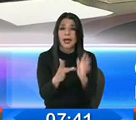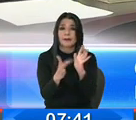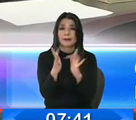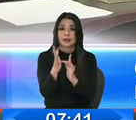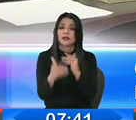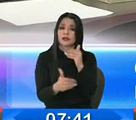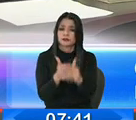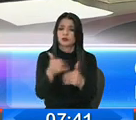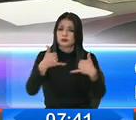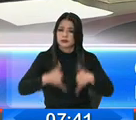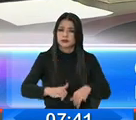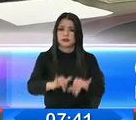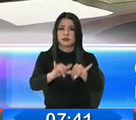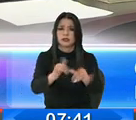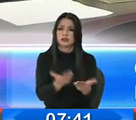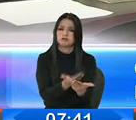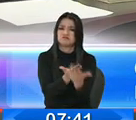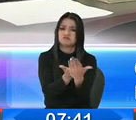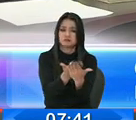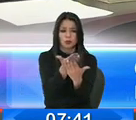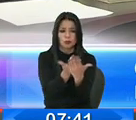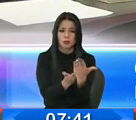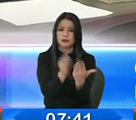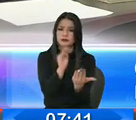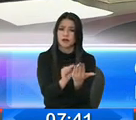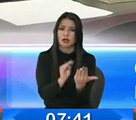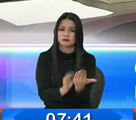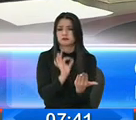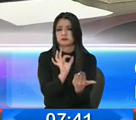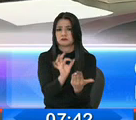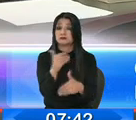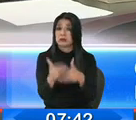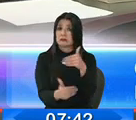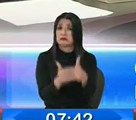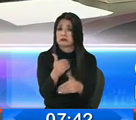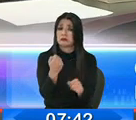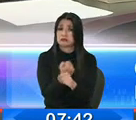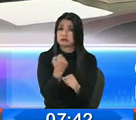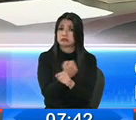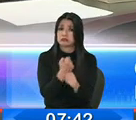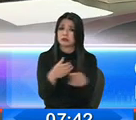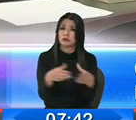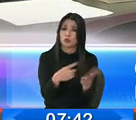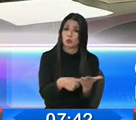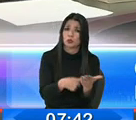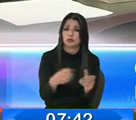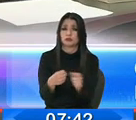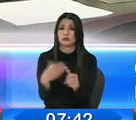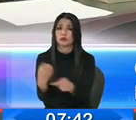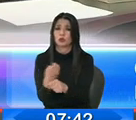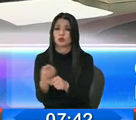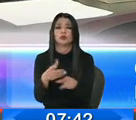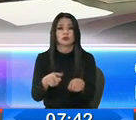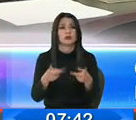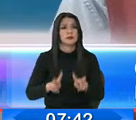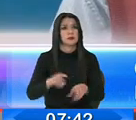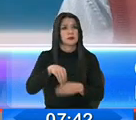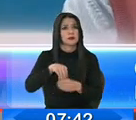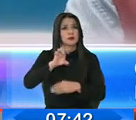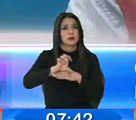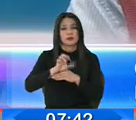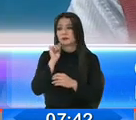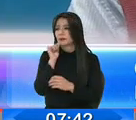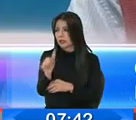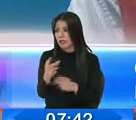ejercicio siguiente que sin duda será bastante intenso en términos de reuniones con los sectores productivos nacionales. No es el día de